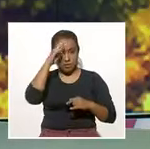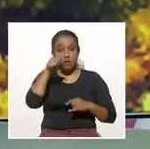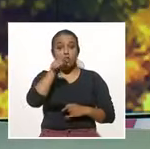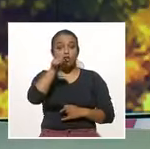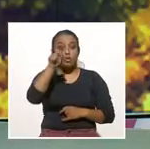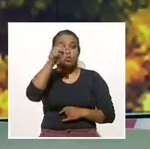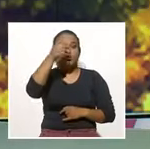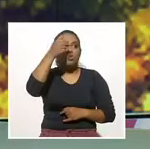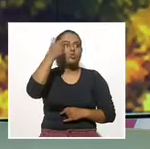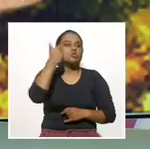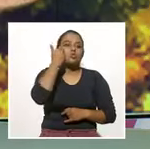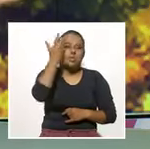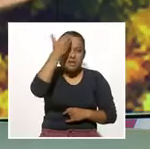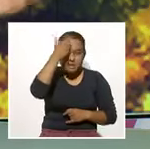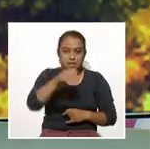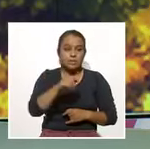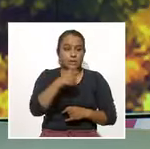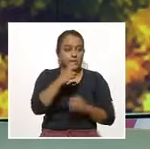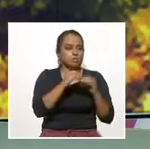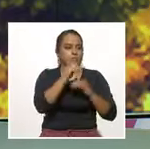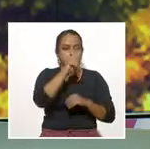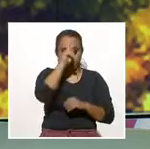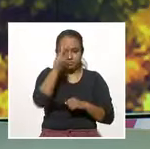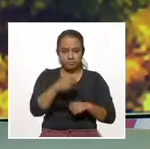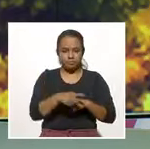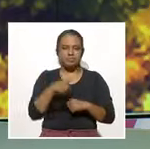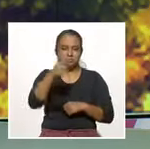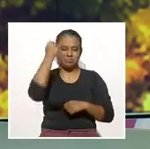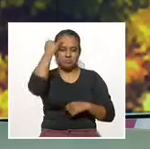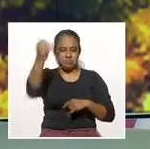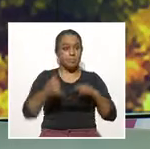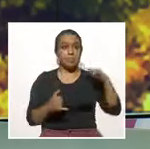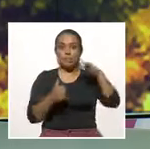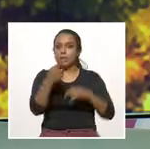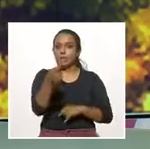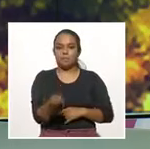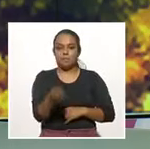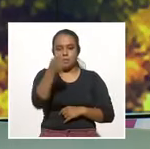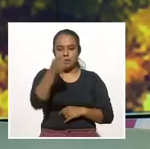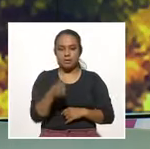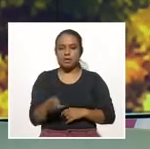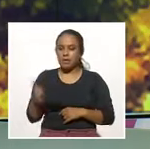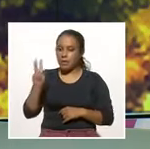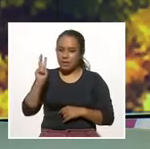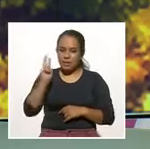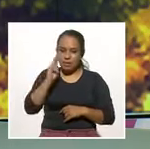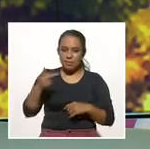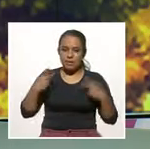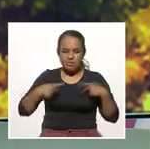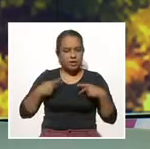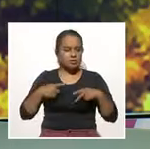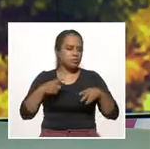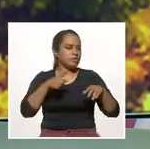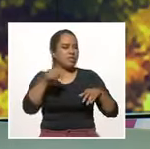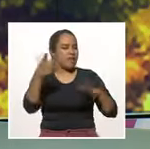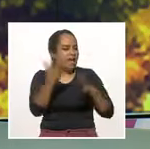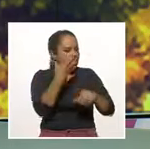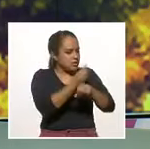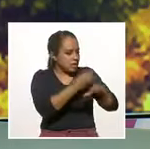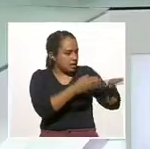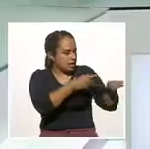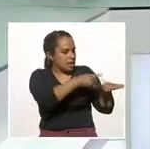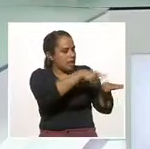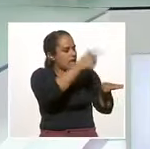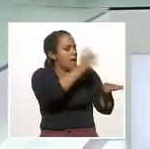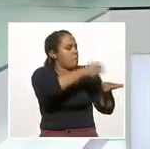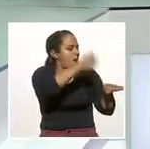saber incrementa tu riesgo. Imagínate que vas a volar por primera vez y ves a un ojalatero enderezando el ala del avión. ¿Te subirías ese